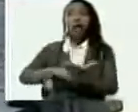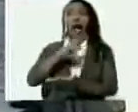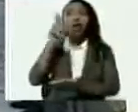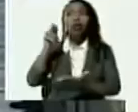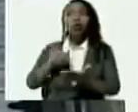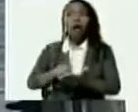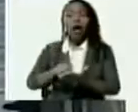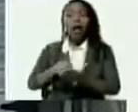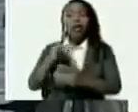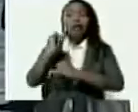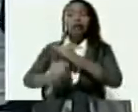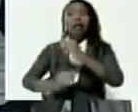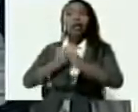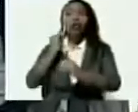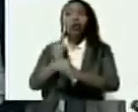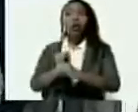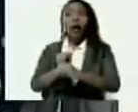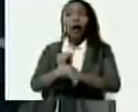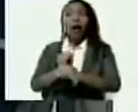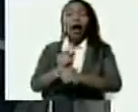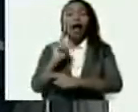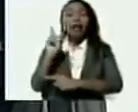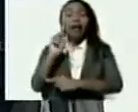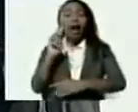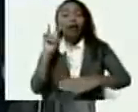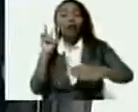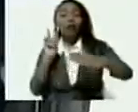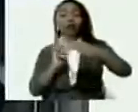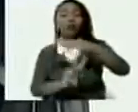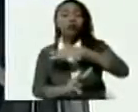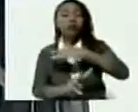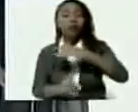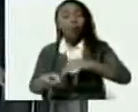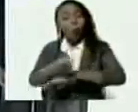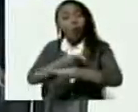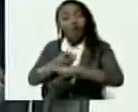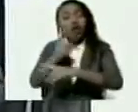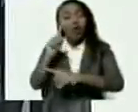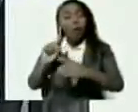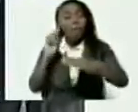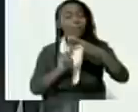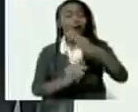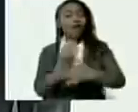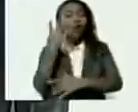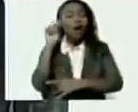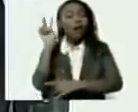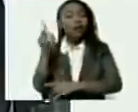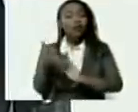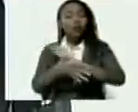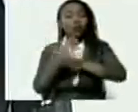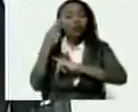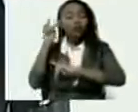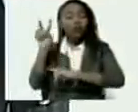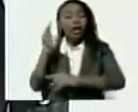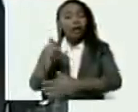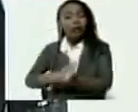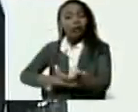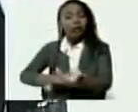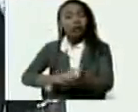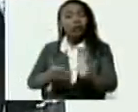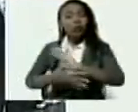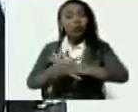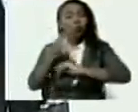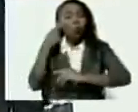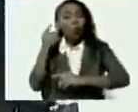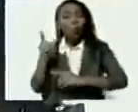nacionales e internacionales en el Palacio de Gobierno y que justamente ratifican el carácter de